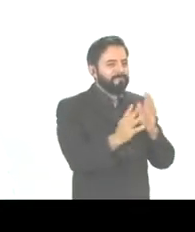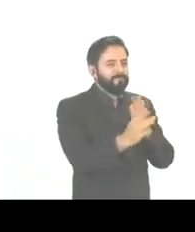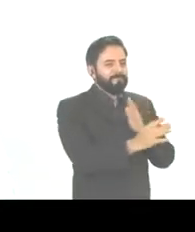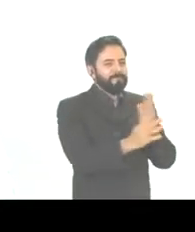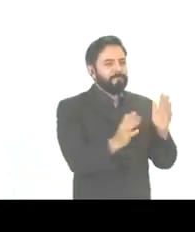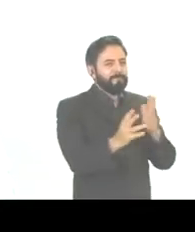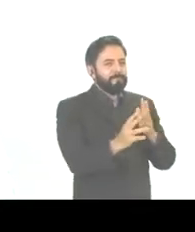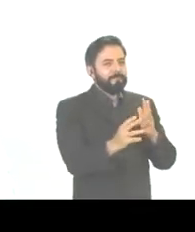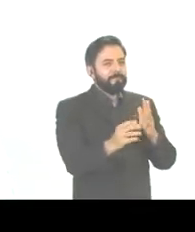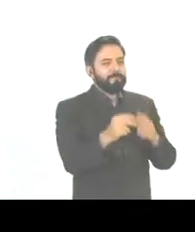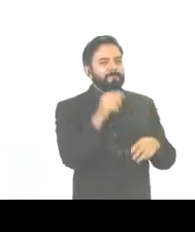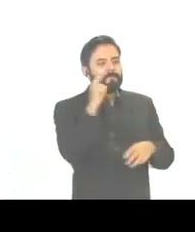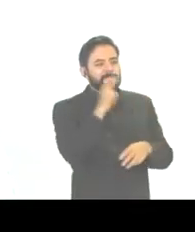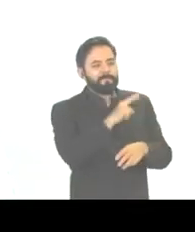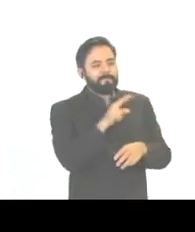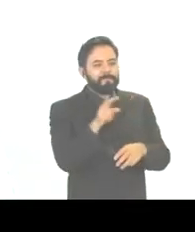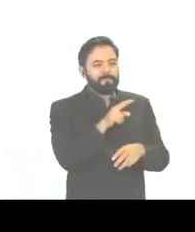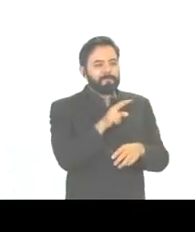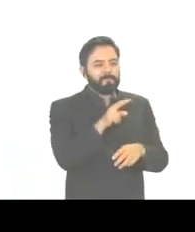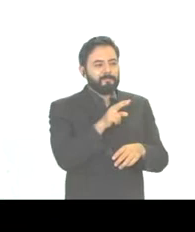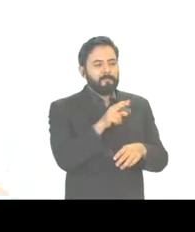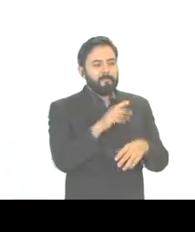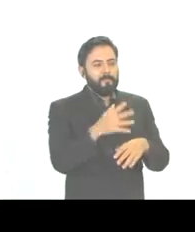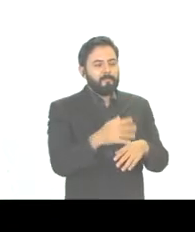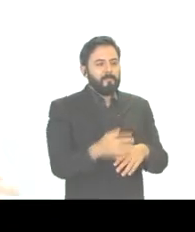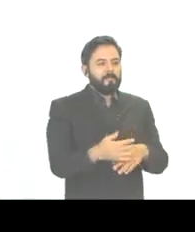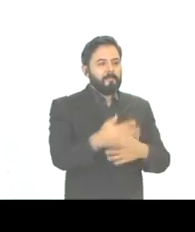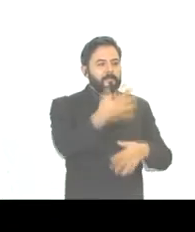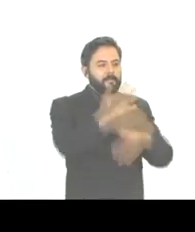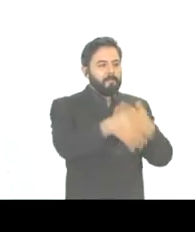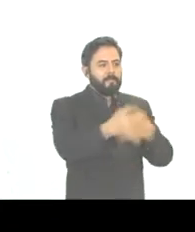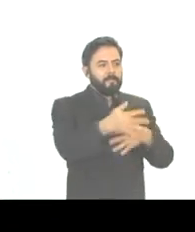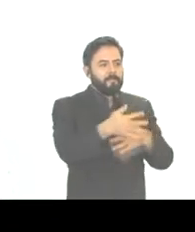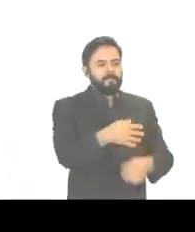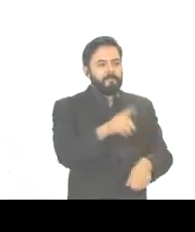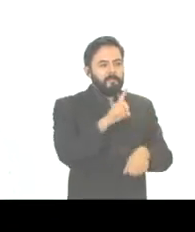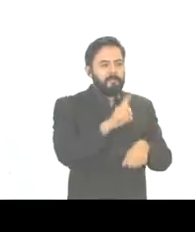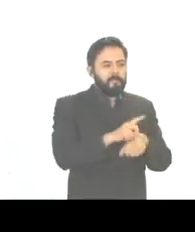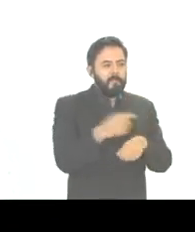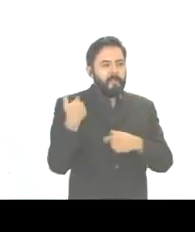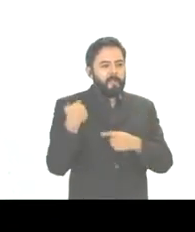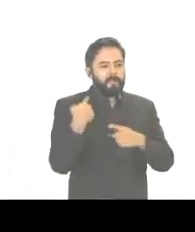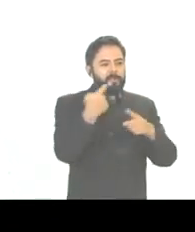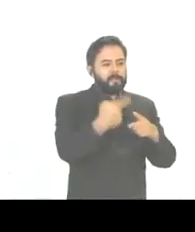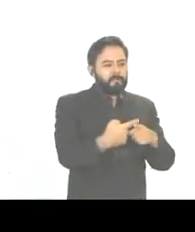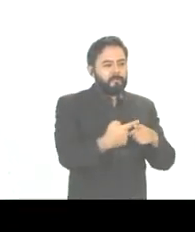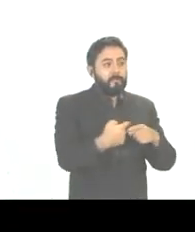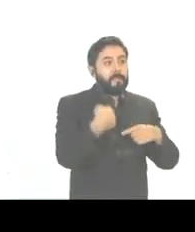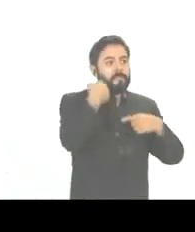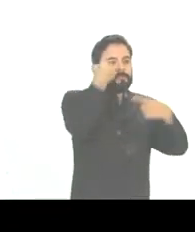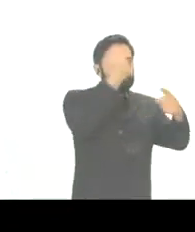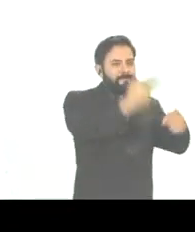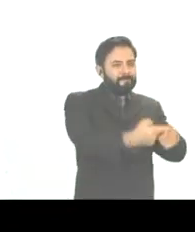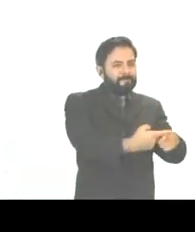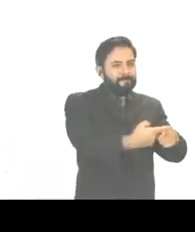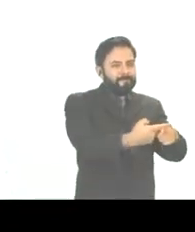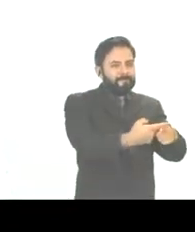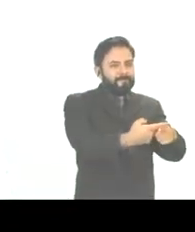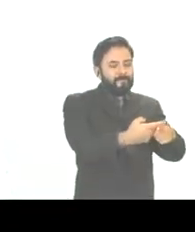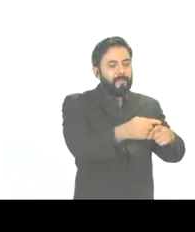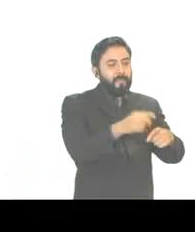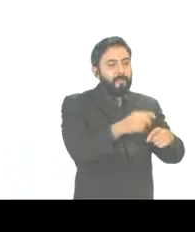importante, en donde en 15 días, entre 2 y 15 días, pues veremos los resultados de los que se